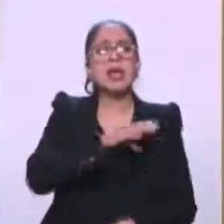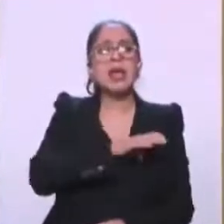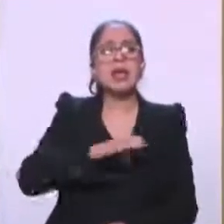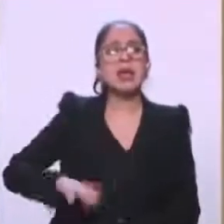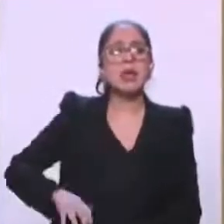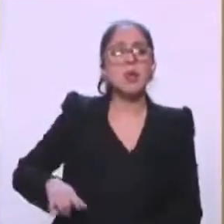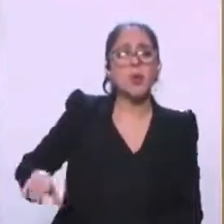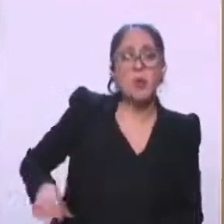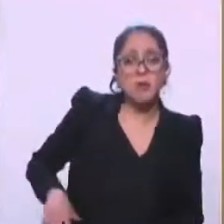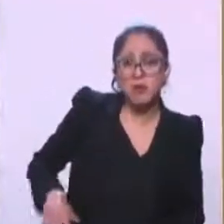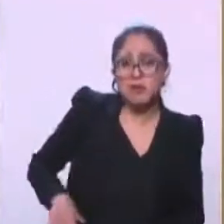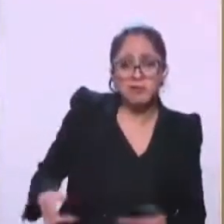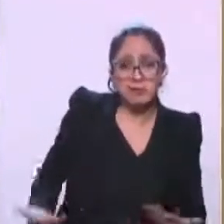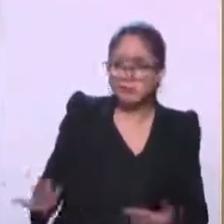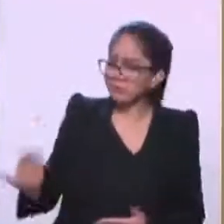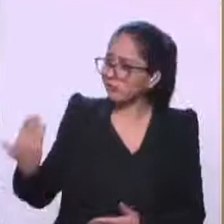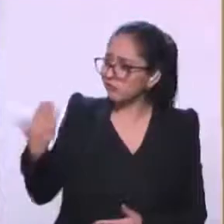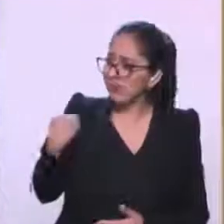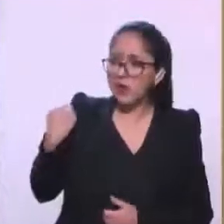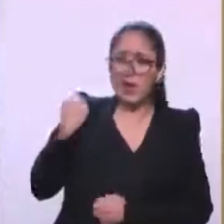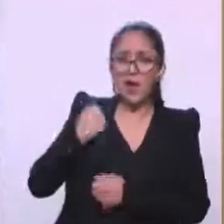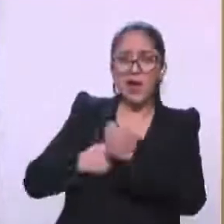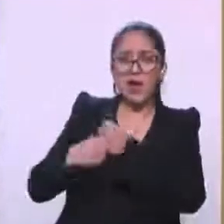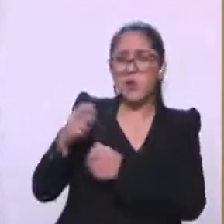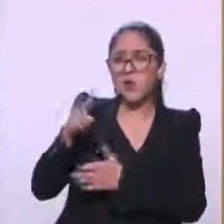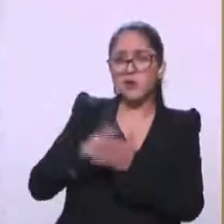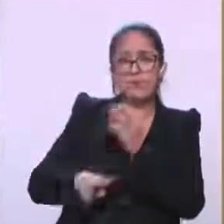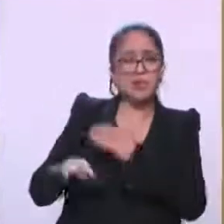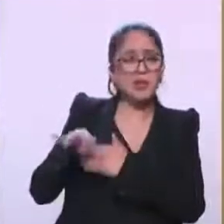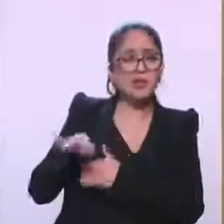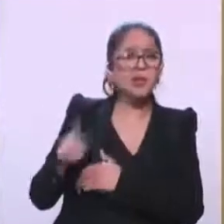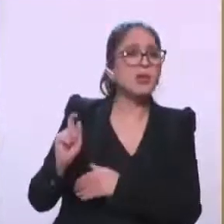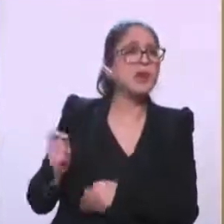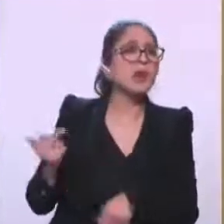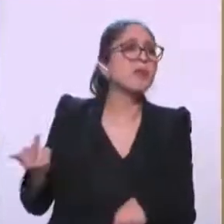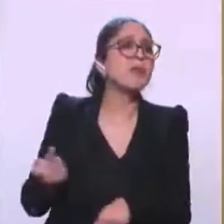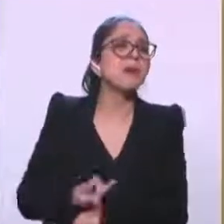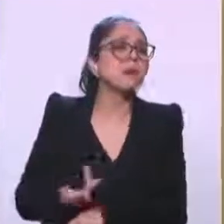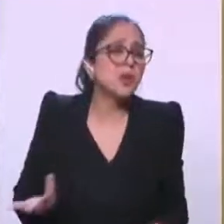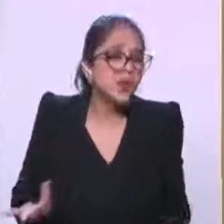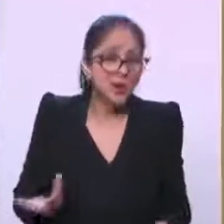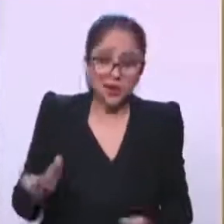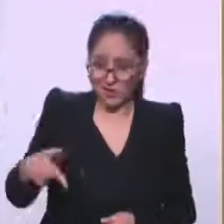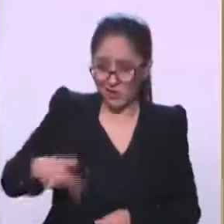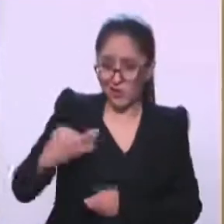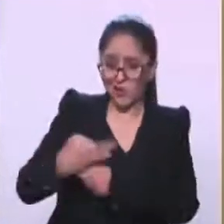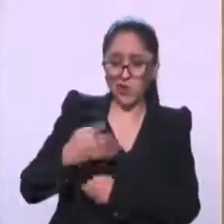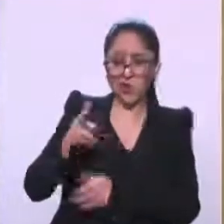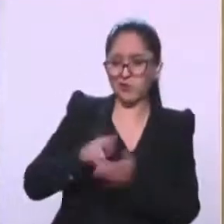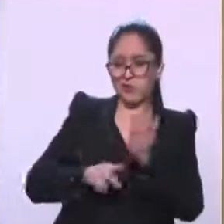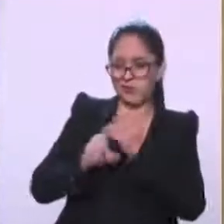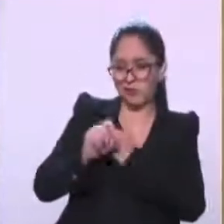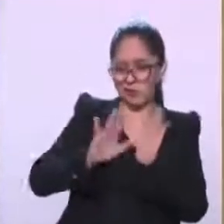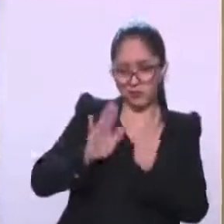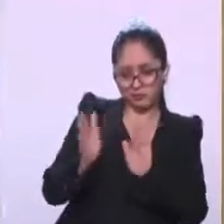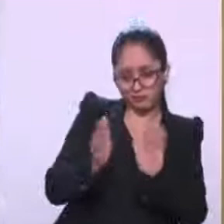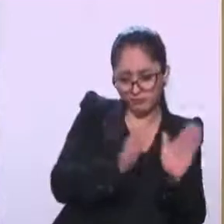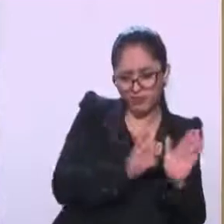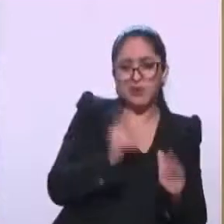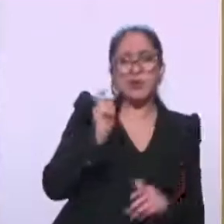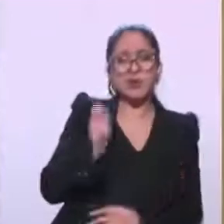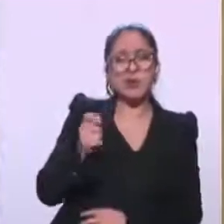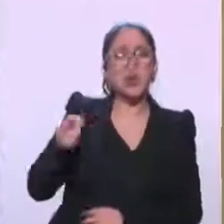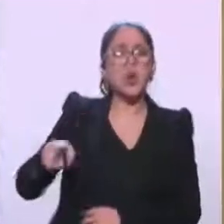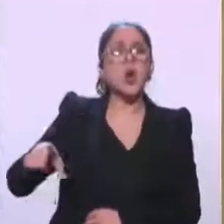el 19, no me voy tan reciente al 20, las dos elecciones que fueron para gobernador, a Morena le fue